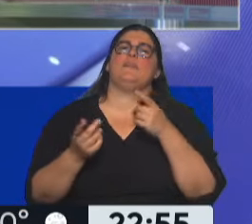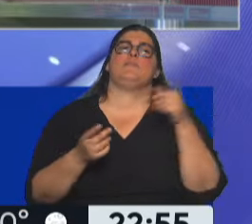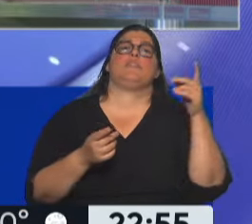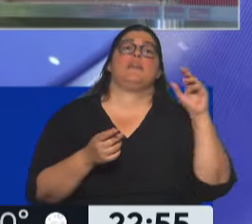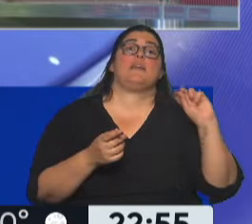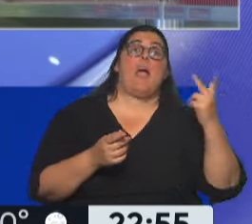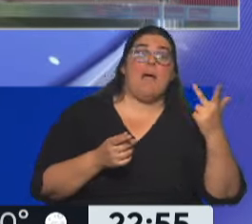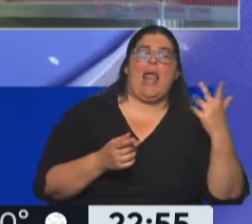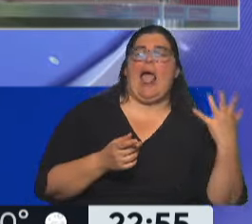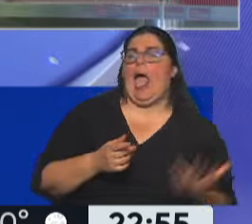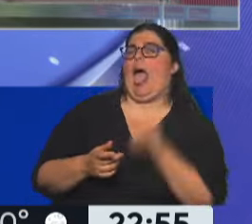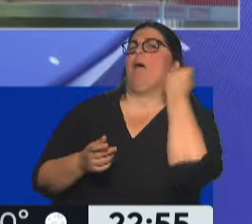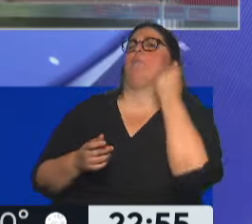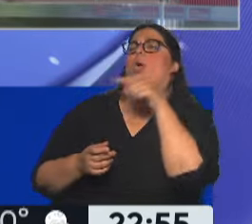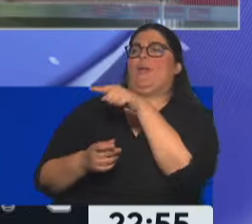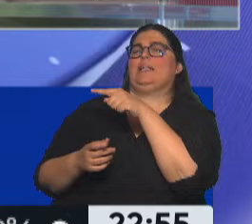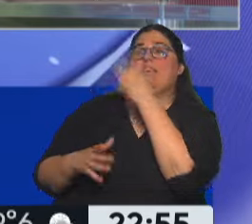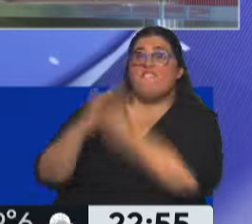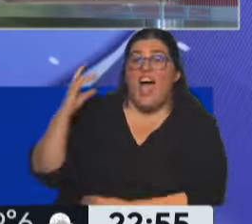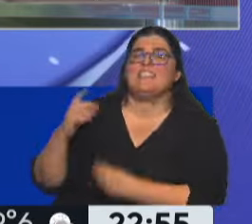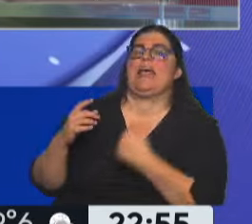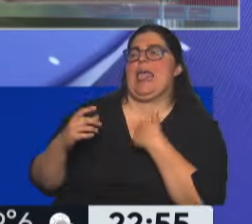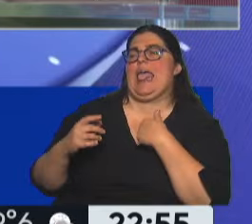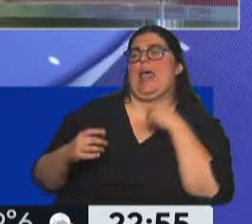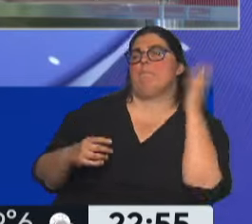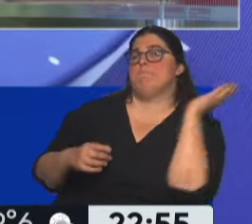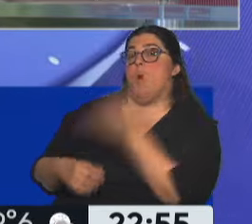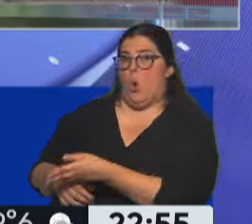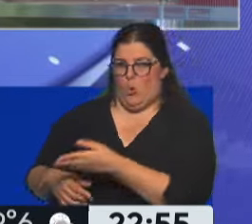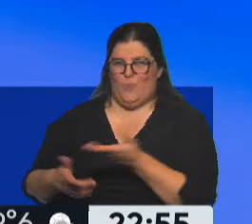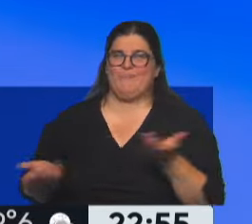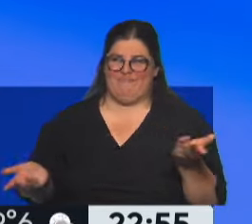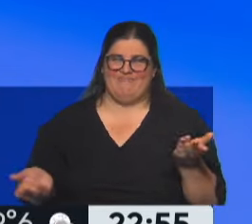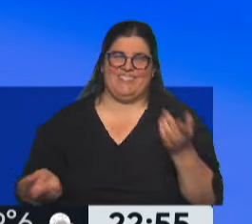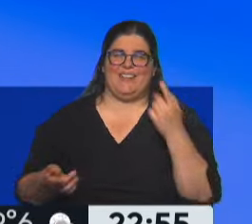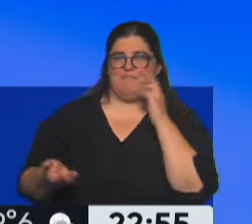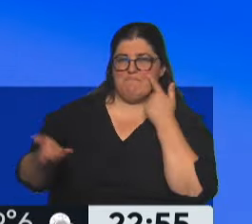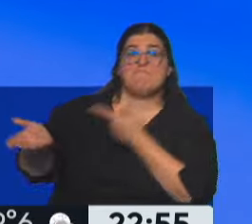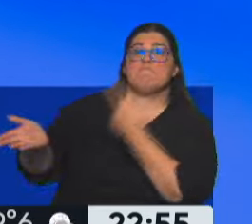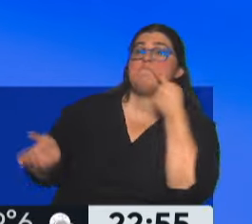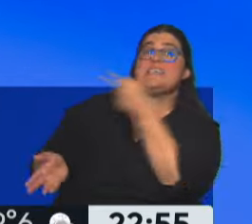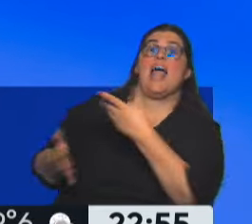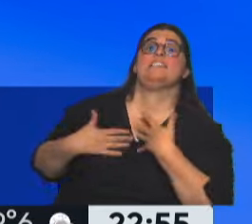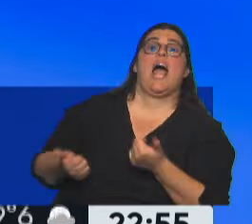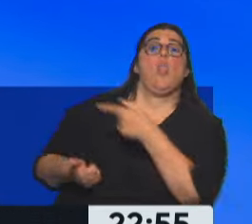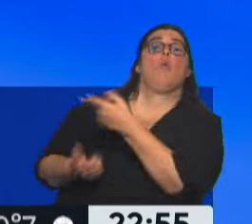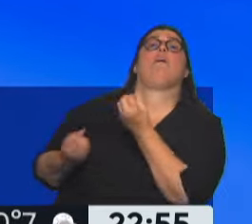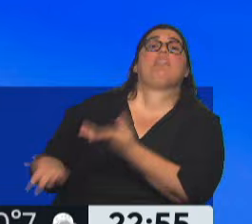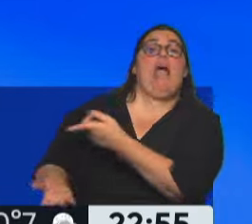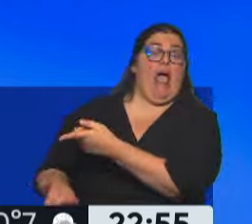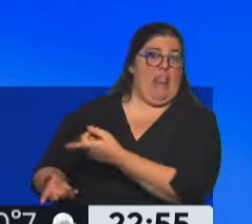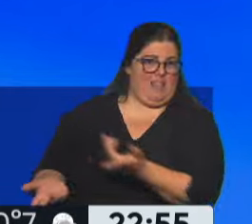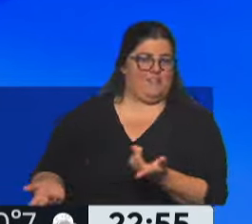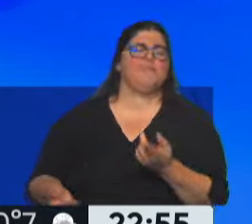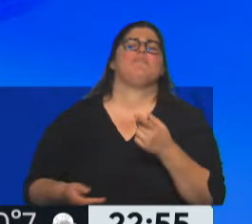para digamos golpearlo en ese sentido plantear que no no está en condiciones de de salud Bueno un Trump que le contesta hablo dos horas